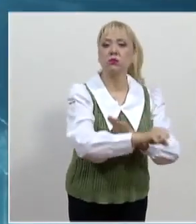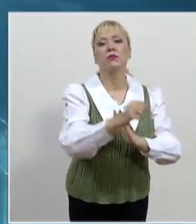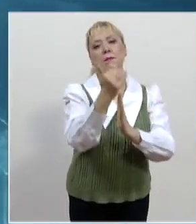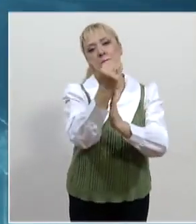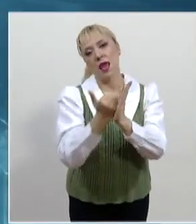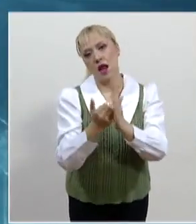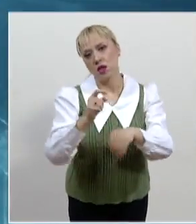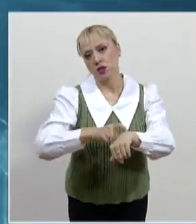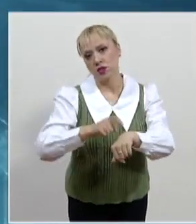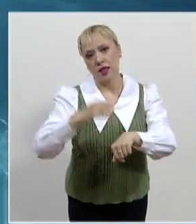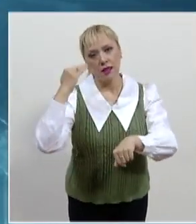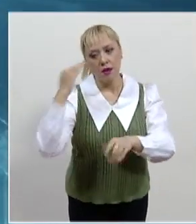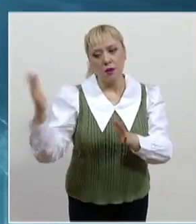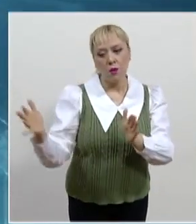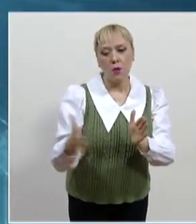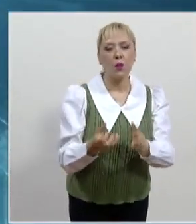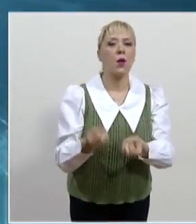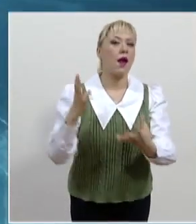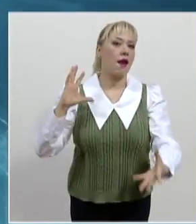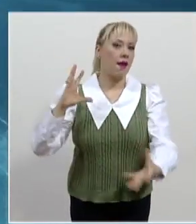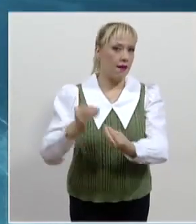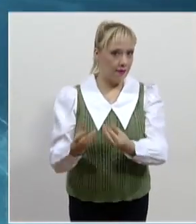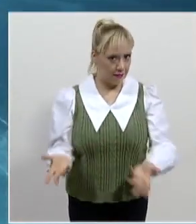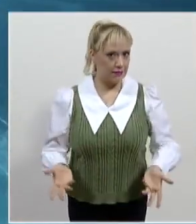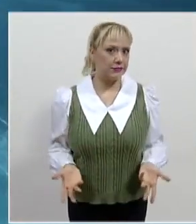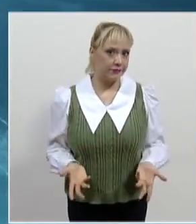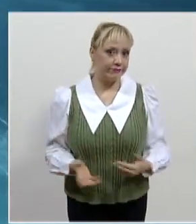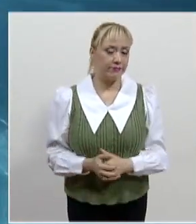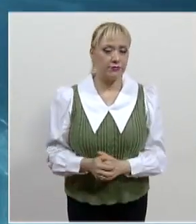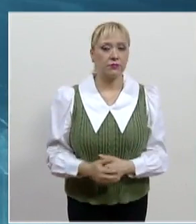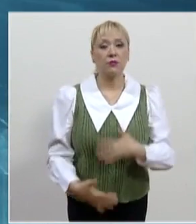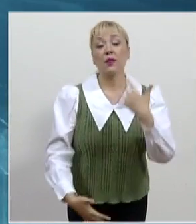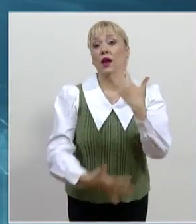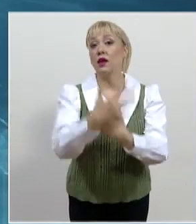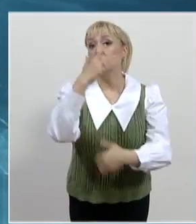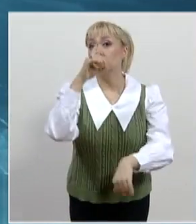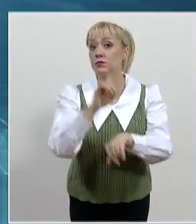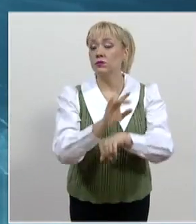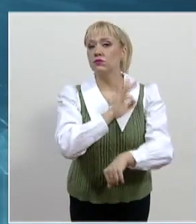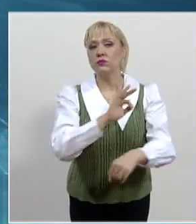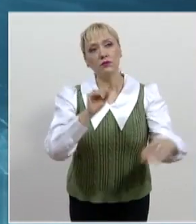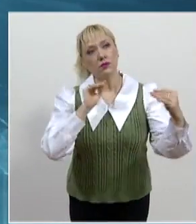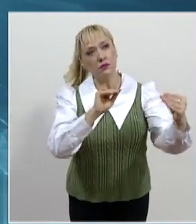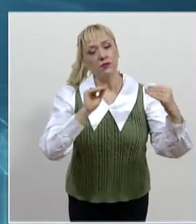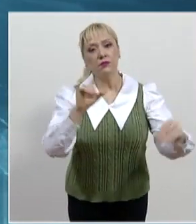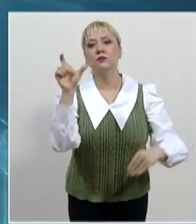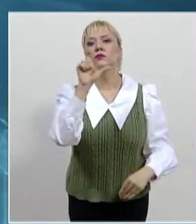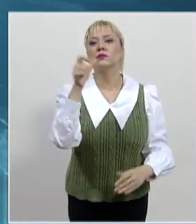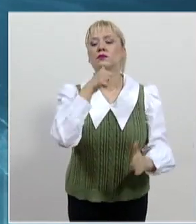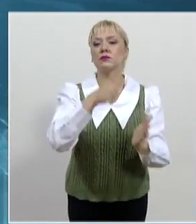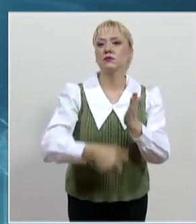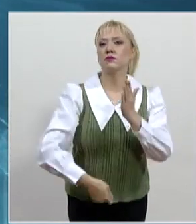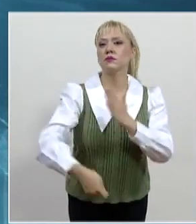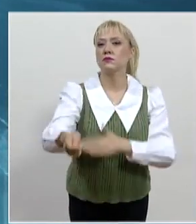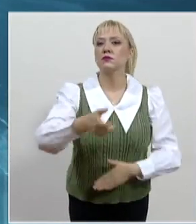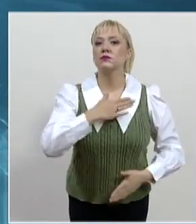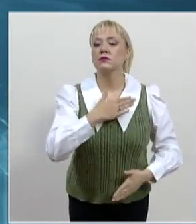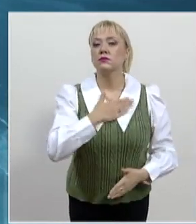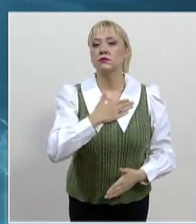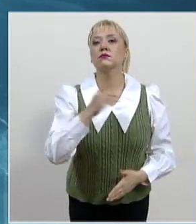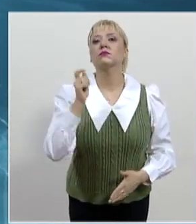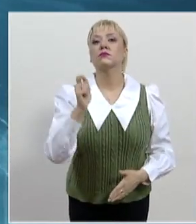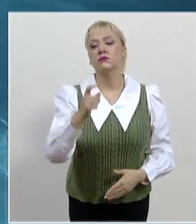El plazo para interponer el recurso de revisión fiscal es de 15 días, contados a partir de la notificación de la